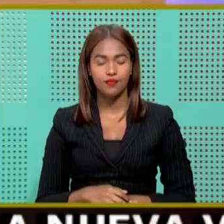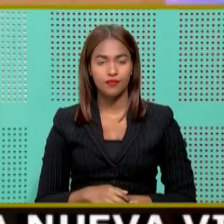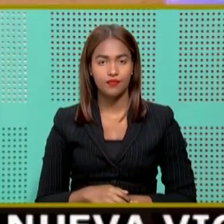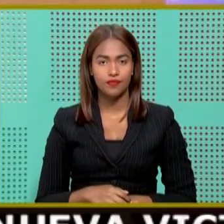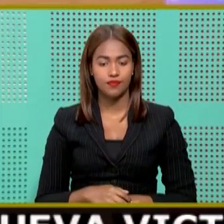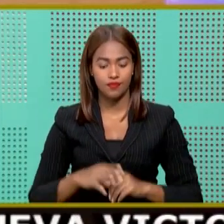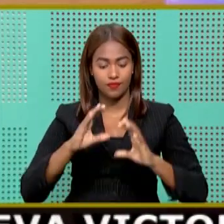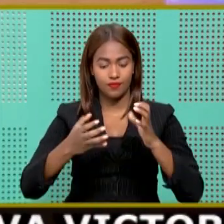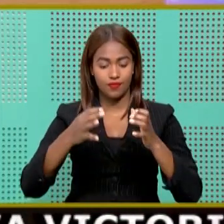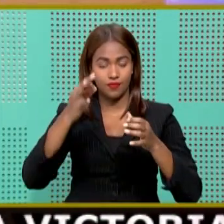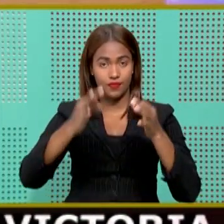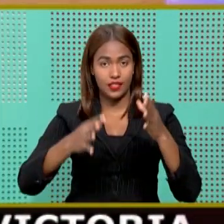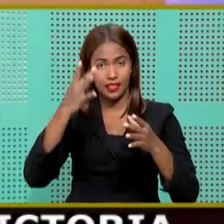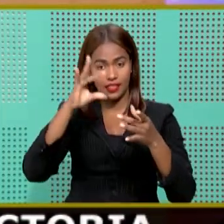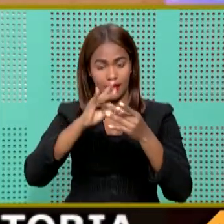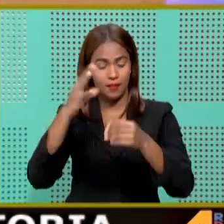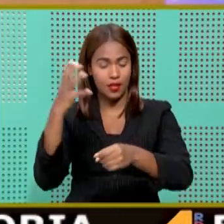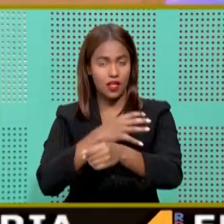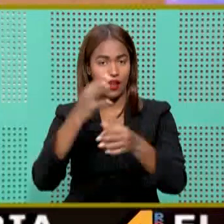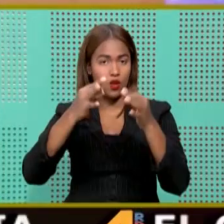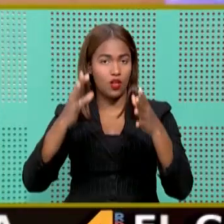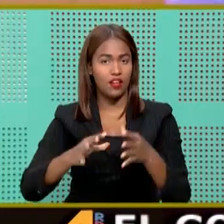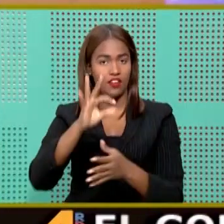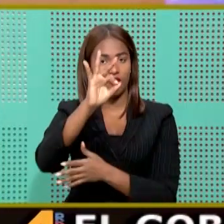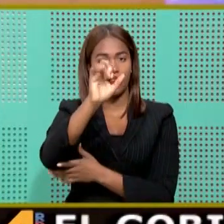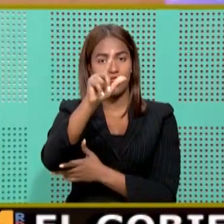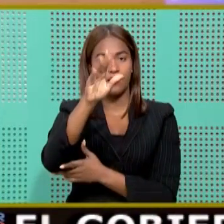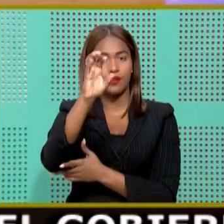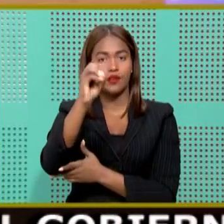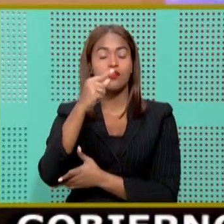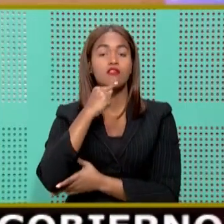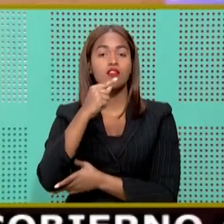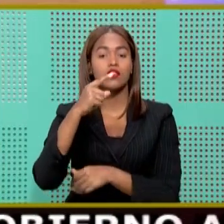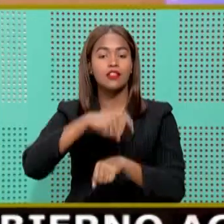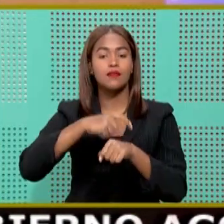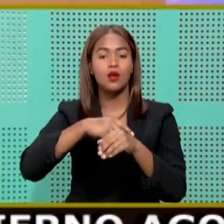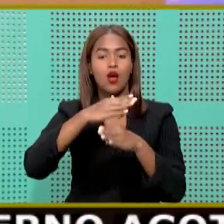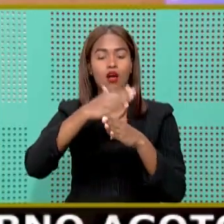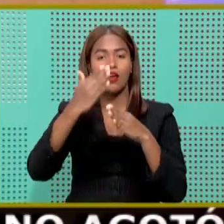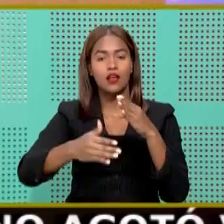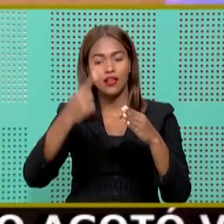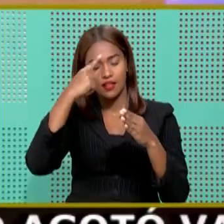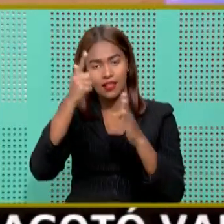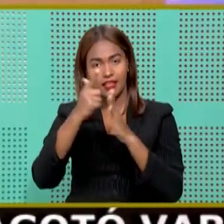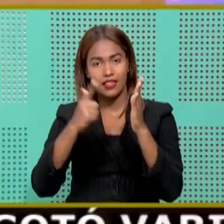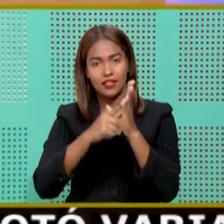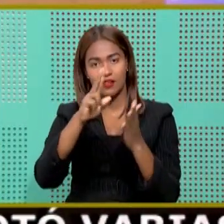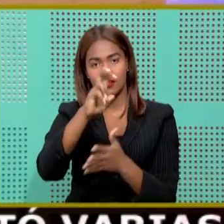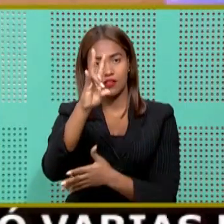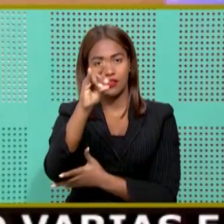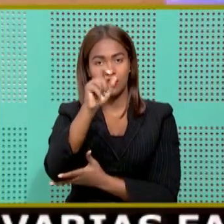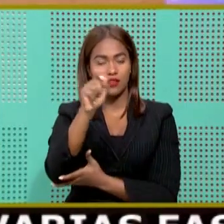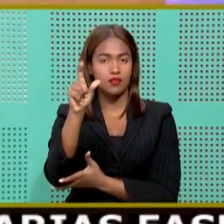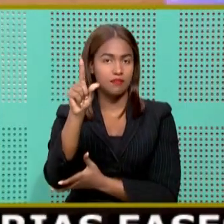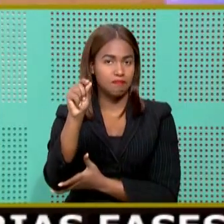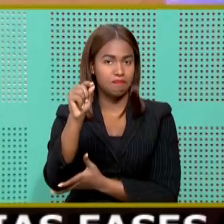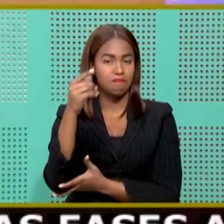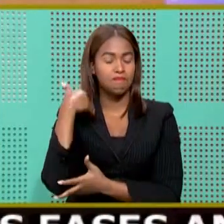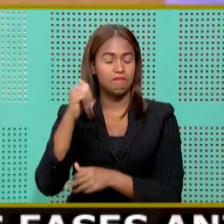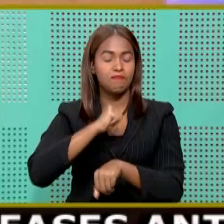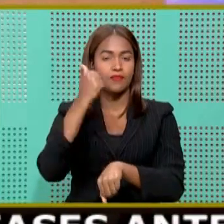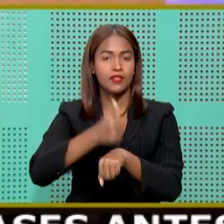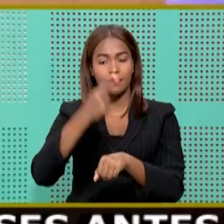El consultor jurídico del Poder Ejecutivo, Flavio Darío Espinal, explicó las fases agotadas en la emisión del decreto 270-20 que aprueba